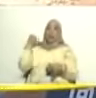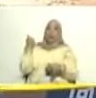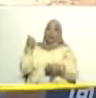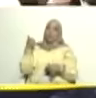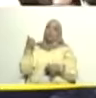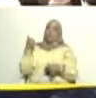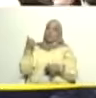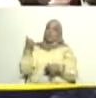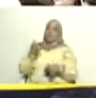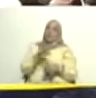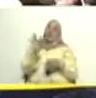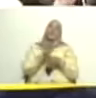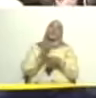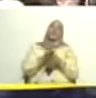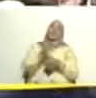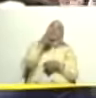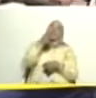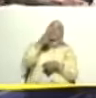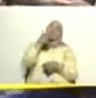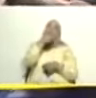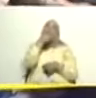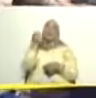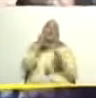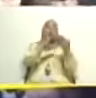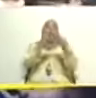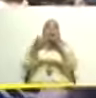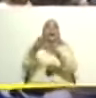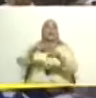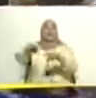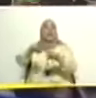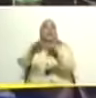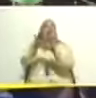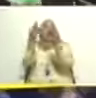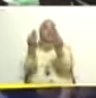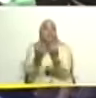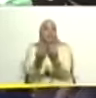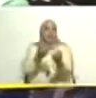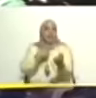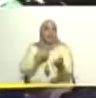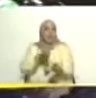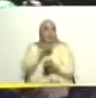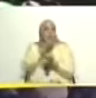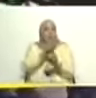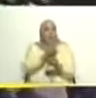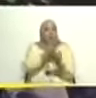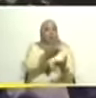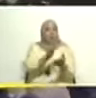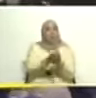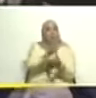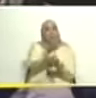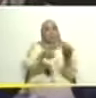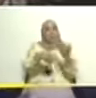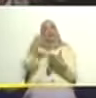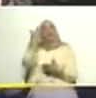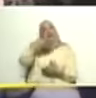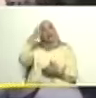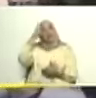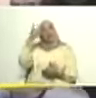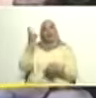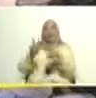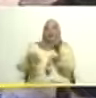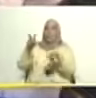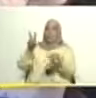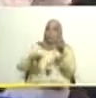y que debe funcionar cada vez mejor. Un comentario, pues. Bueno, vicepresidenta, estamos en su